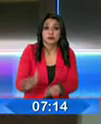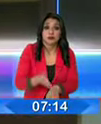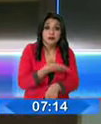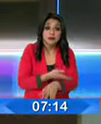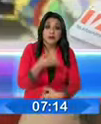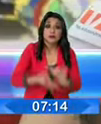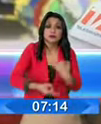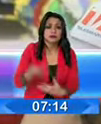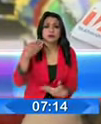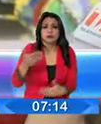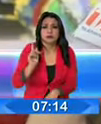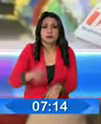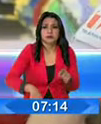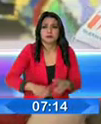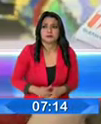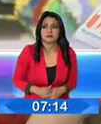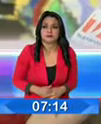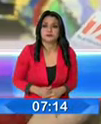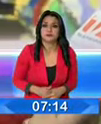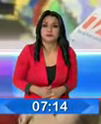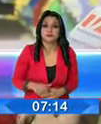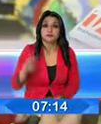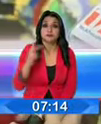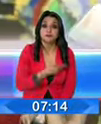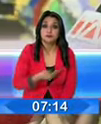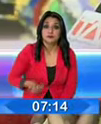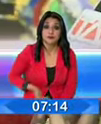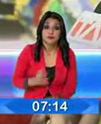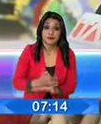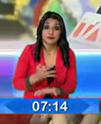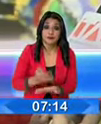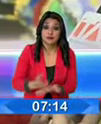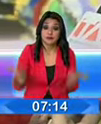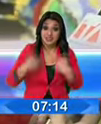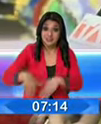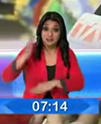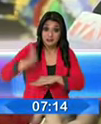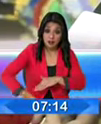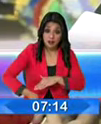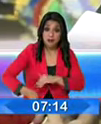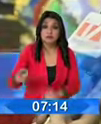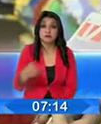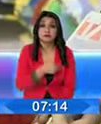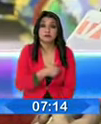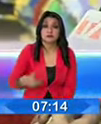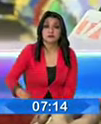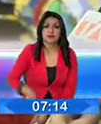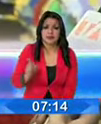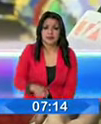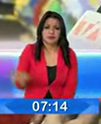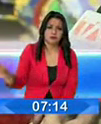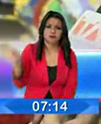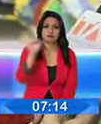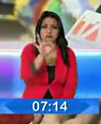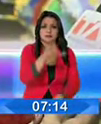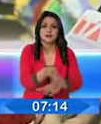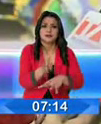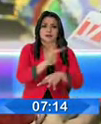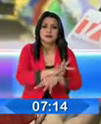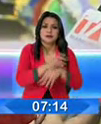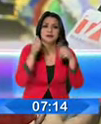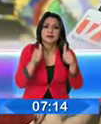político cuando el vicepresidente falte definitivamente ese es el tema el presidente teme enviar a la asamblea una